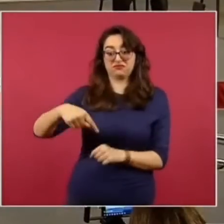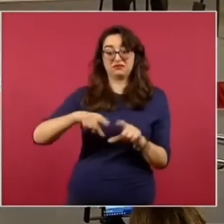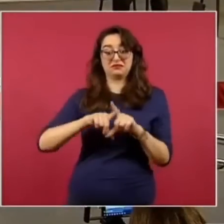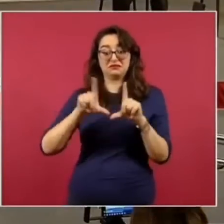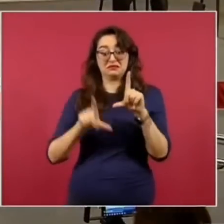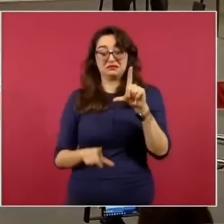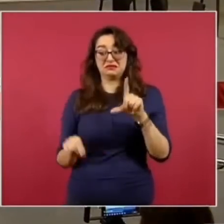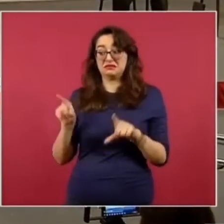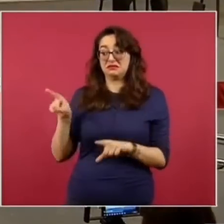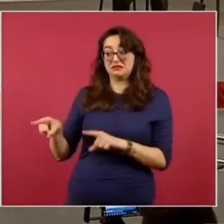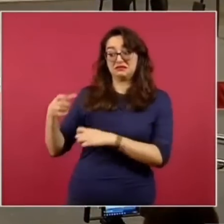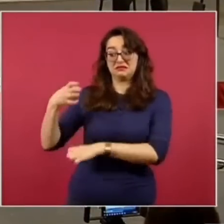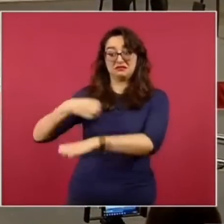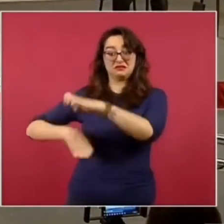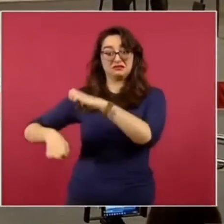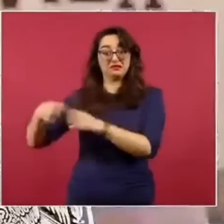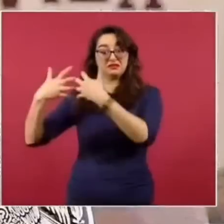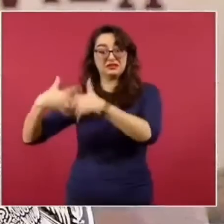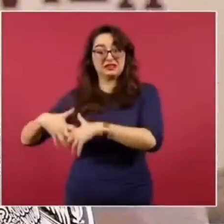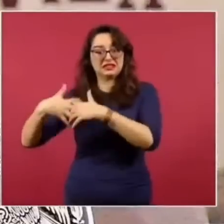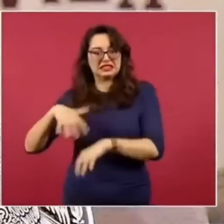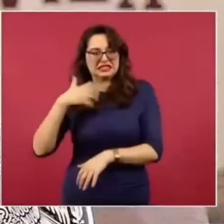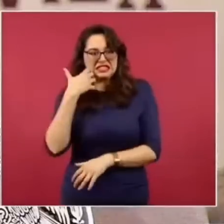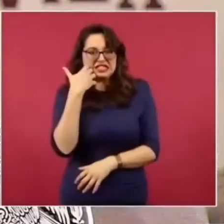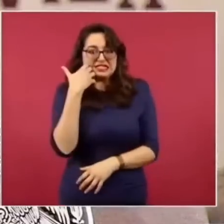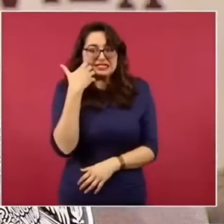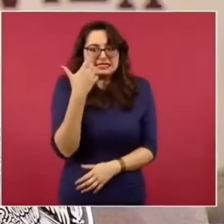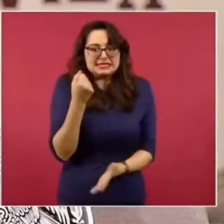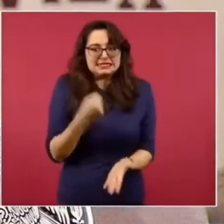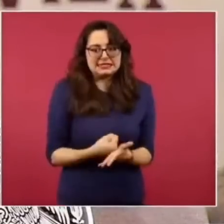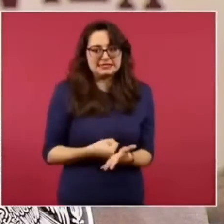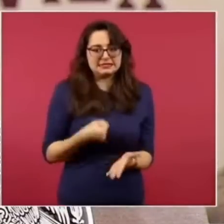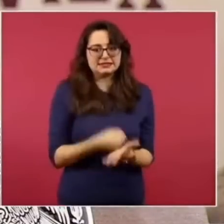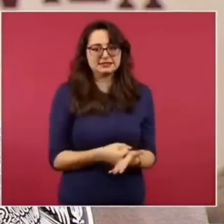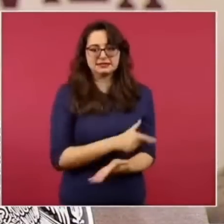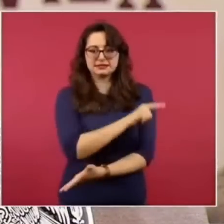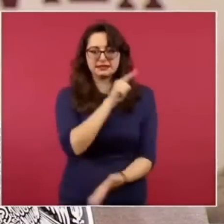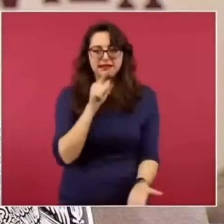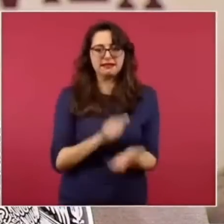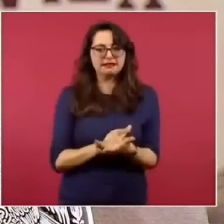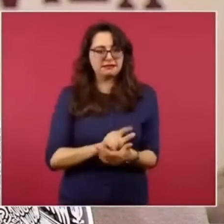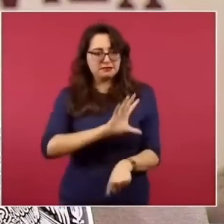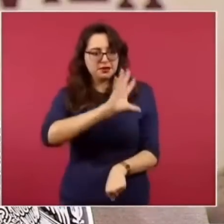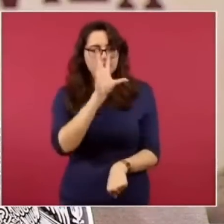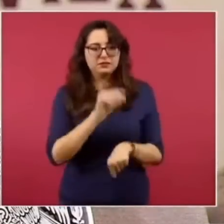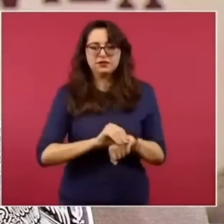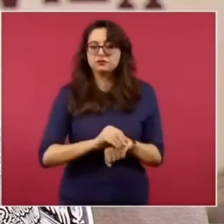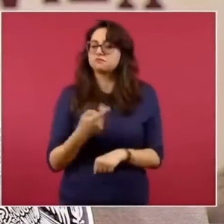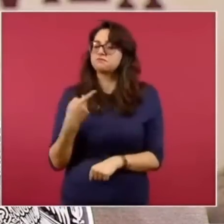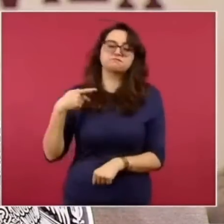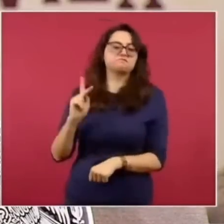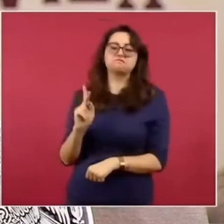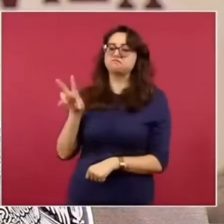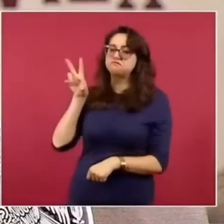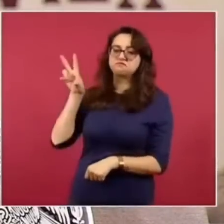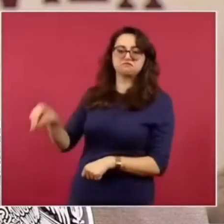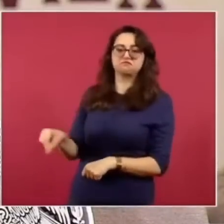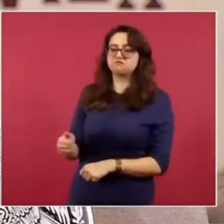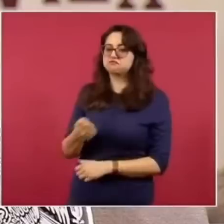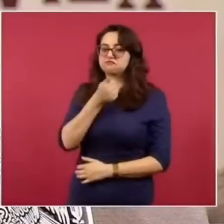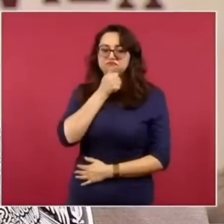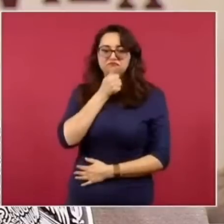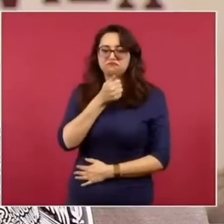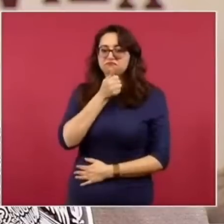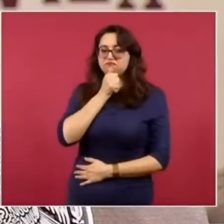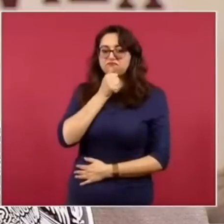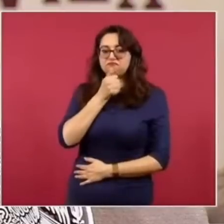ello, porque es parte del conglomerado de adicciones. Como mencioné la semana pasada, las personas, por ejemplo, que